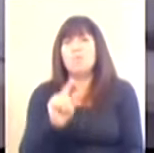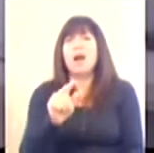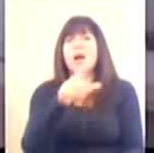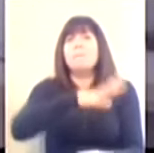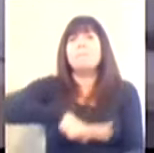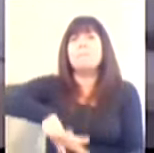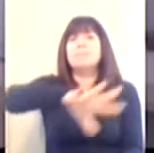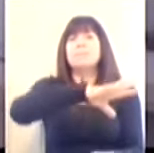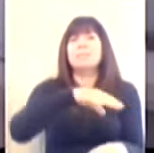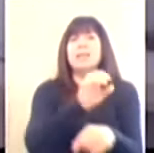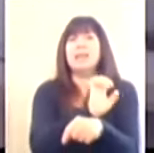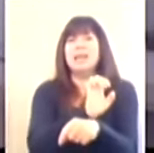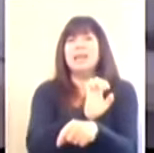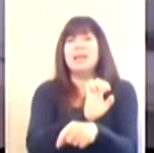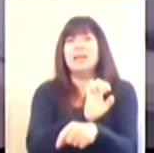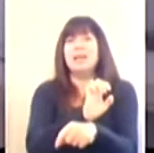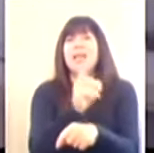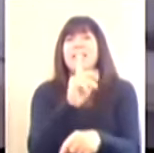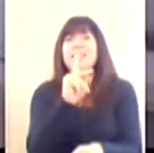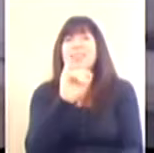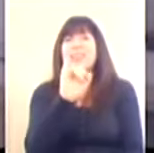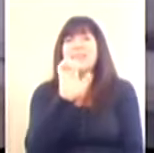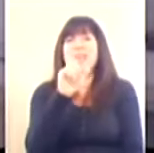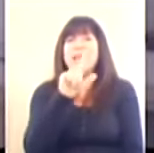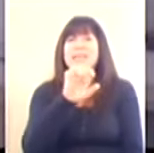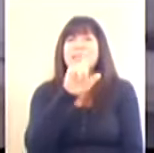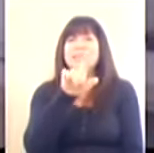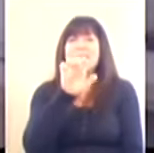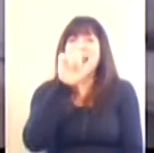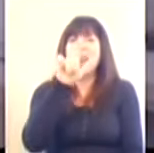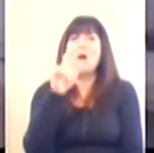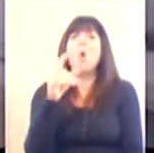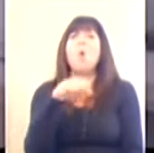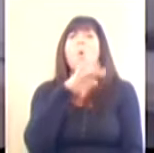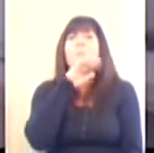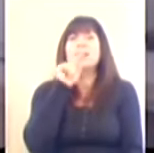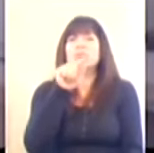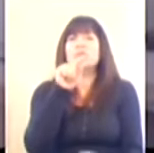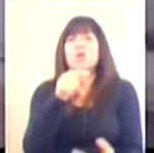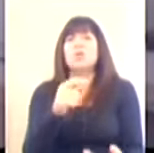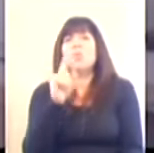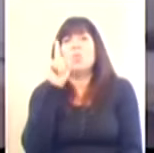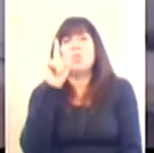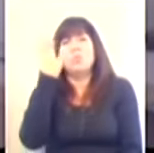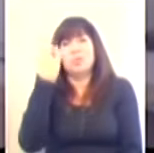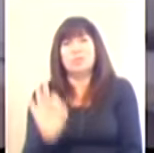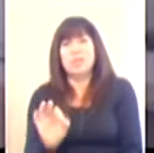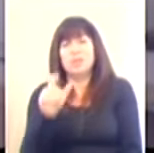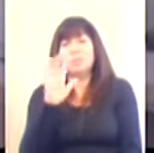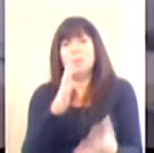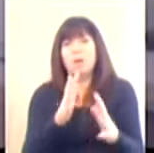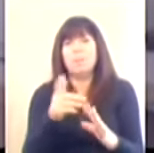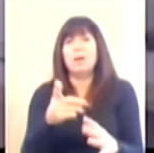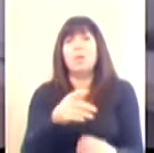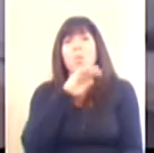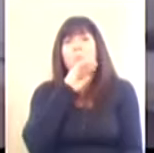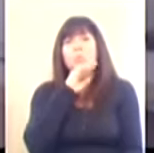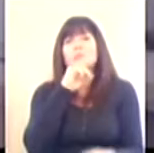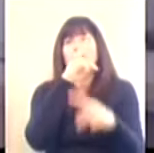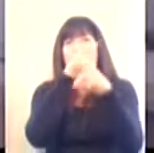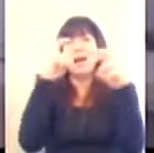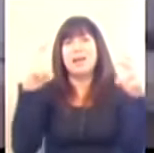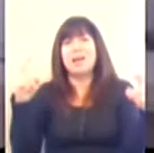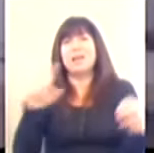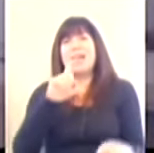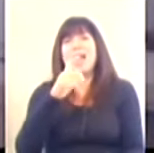el diésel tiene una ocupación del menos del 1%, también podrían en el futuro transitar hacia un uso en base a energía, por ejemplo, hidrógeno